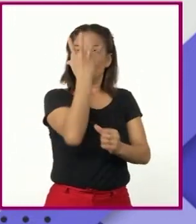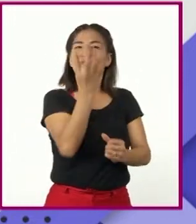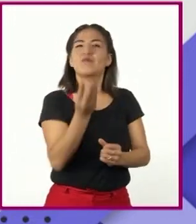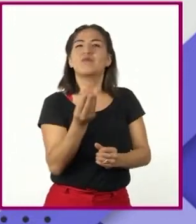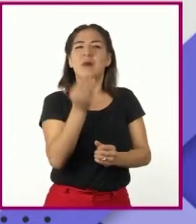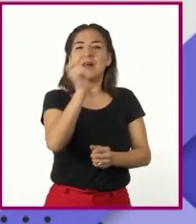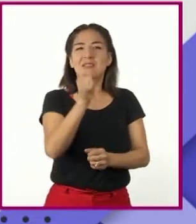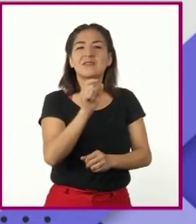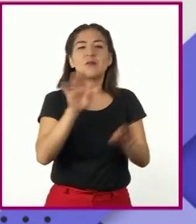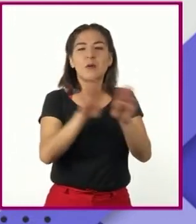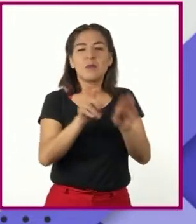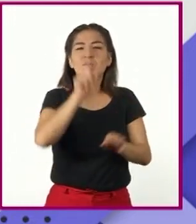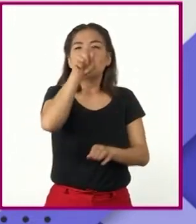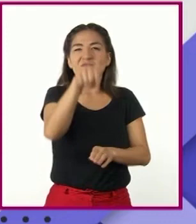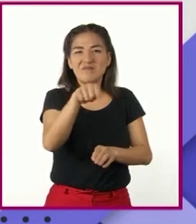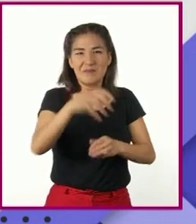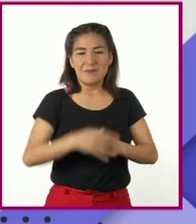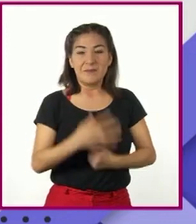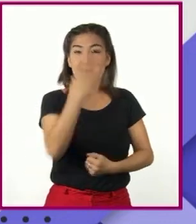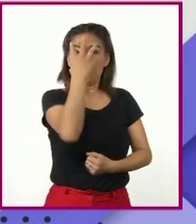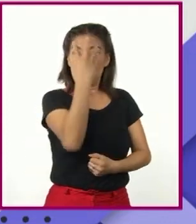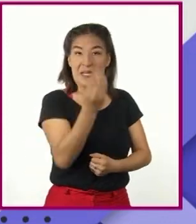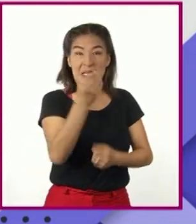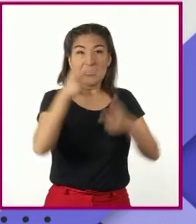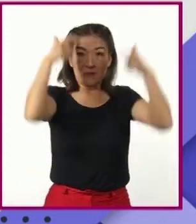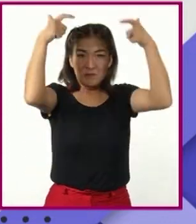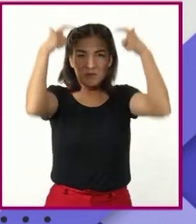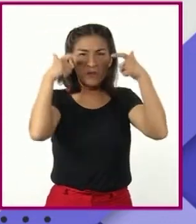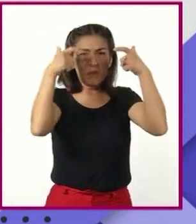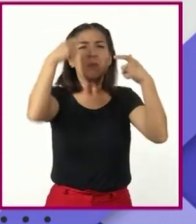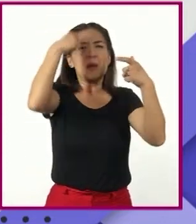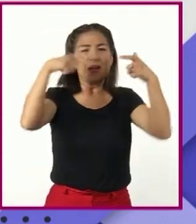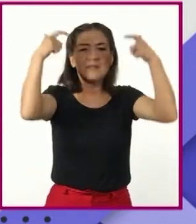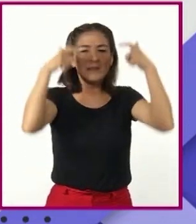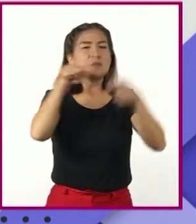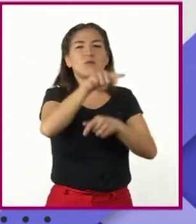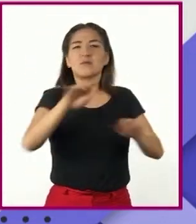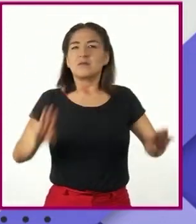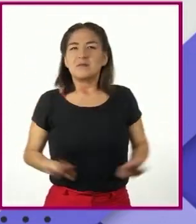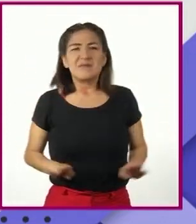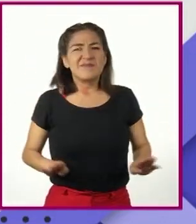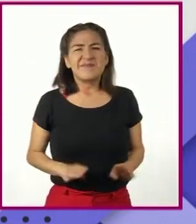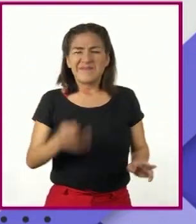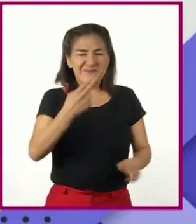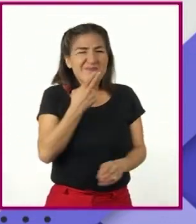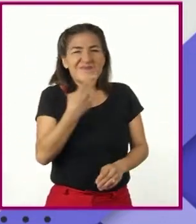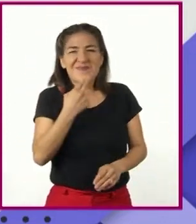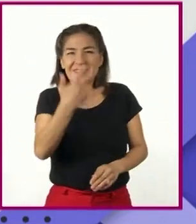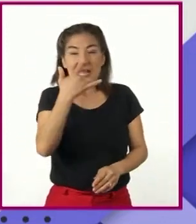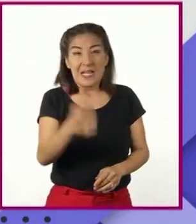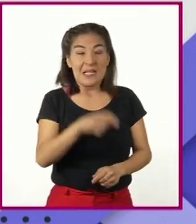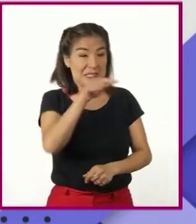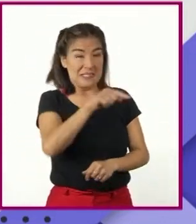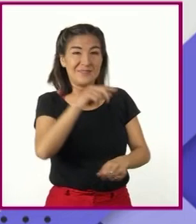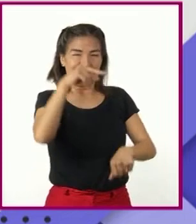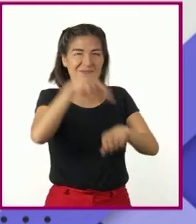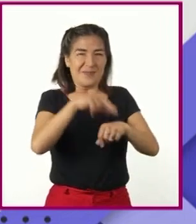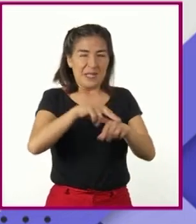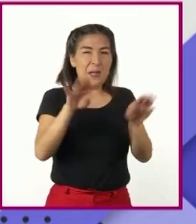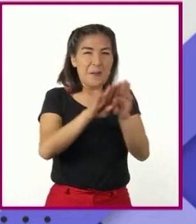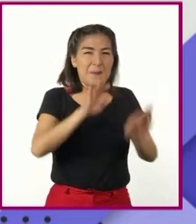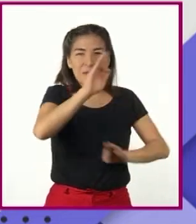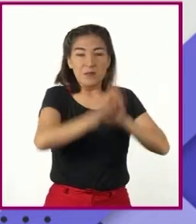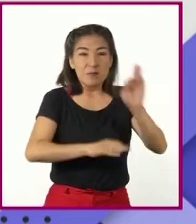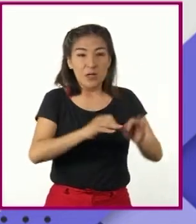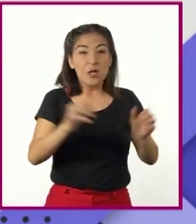forma de pico de ave. El sombrero era particularmente inusual. Los médicos de la peste negra